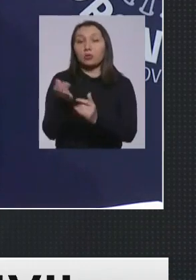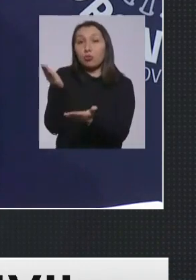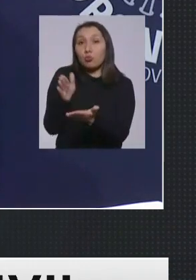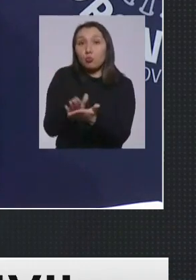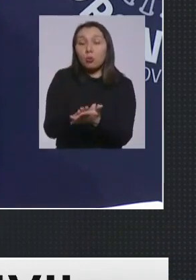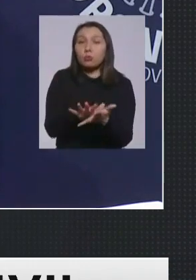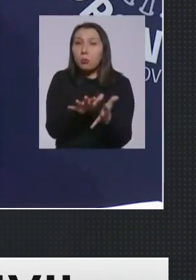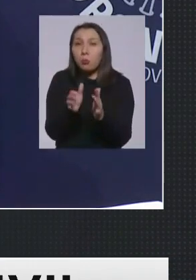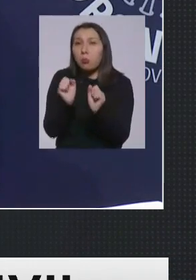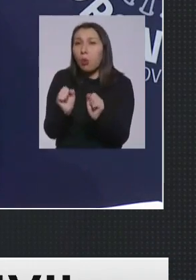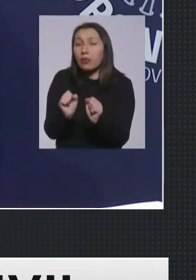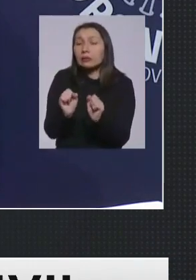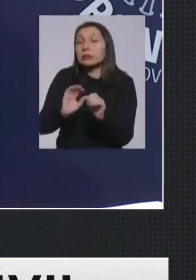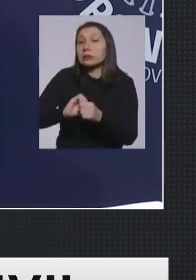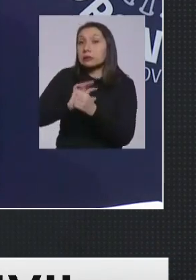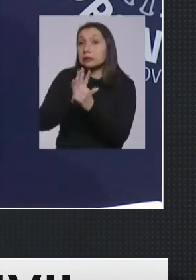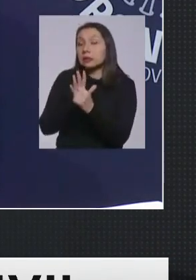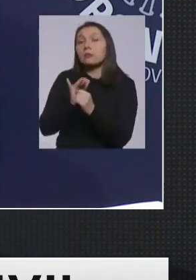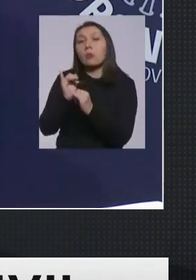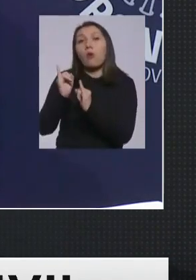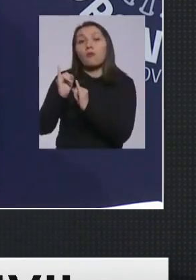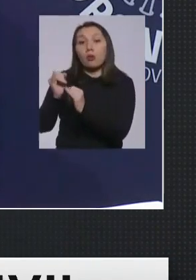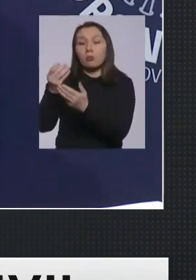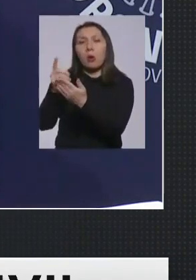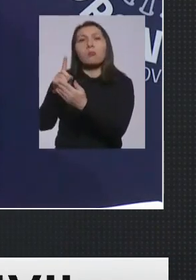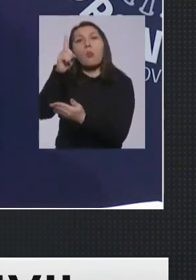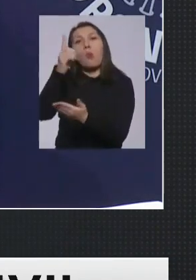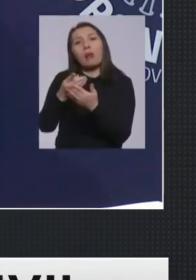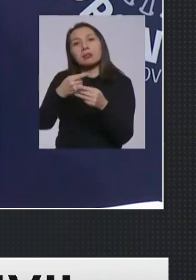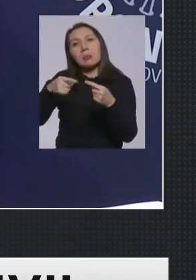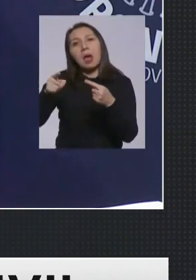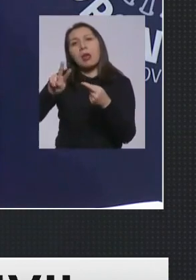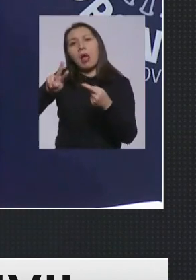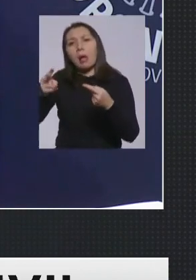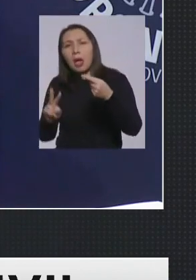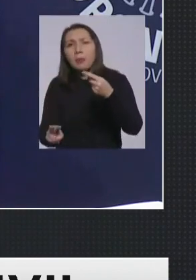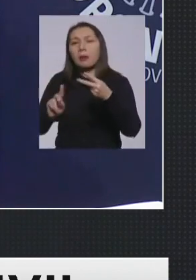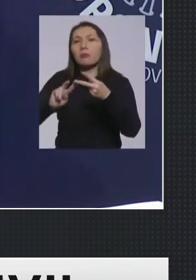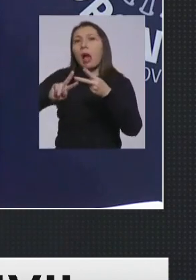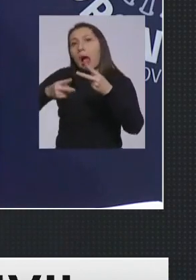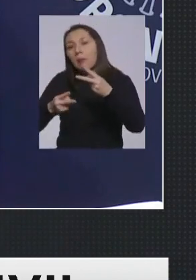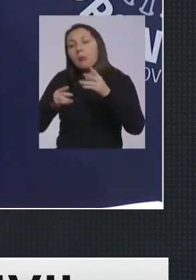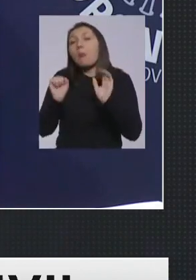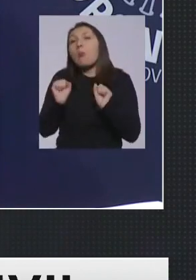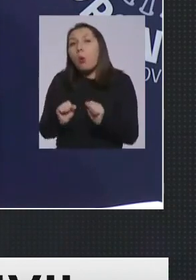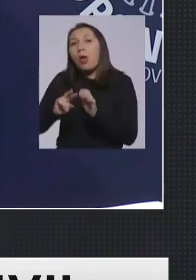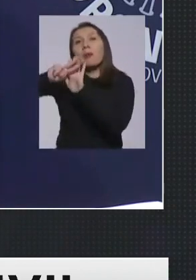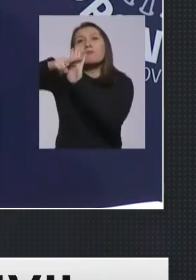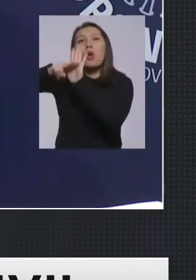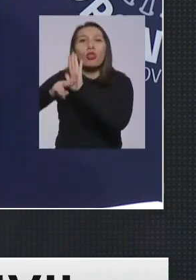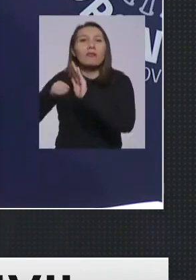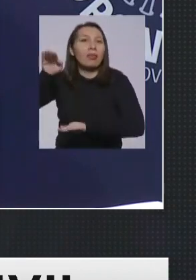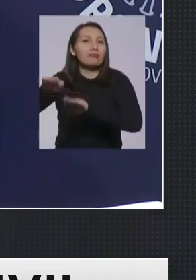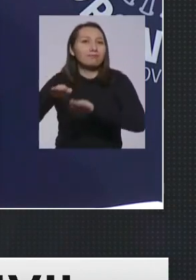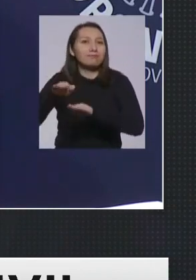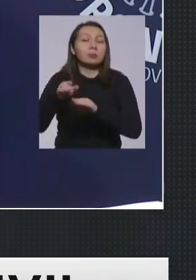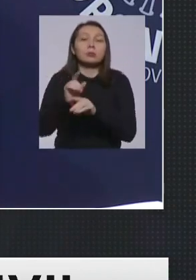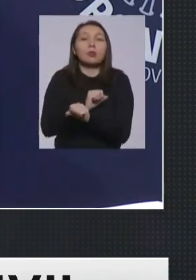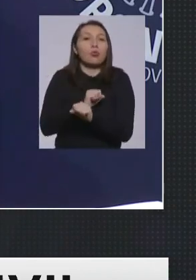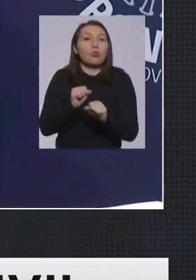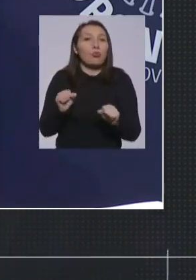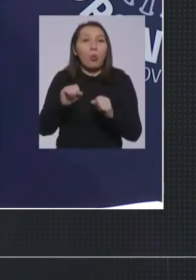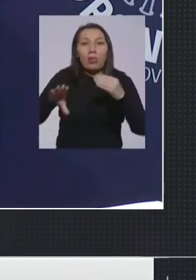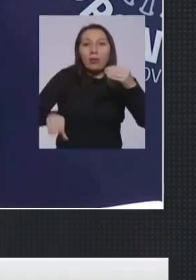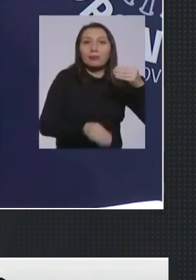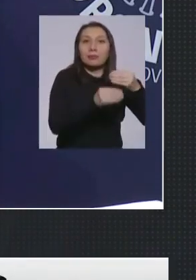fallecimientos probables puede variar de un informe a otro por un análisis que hay casos que pueden subir si acaso que pueden bajarse por lo tanto no se